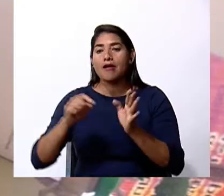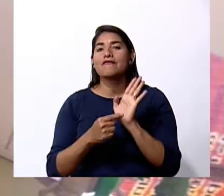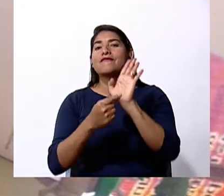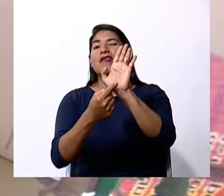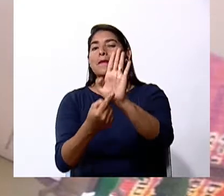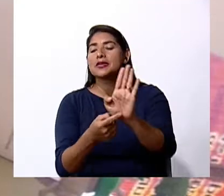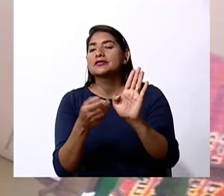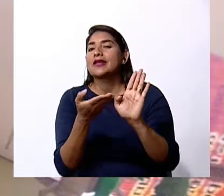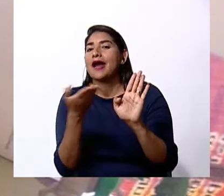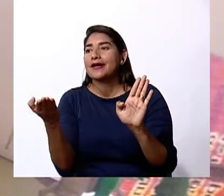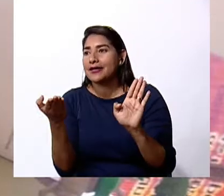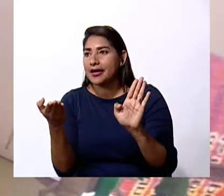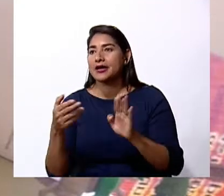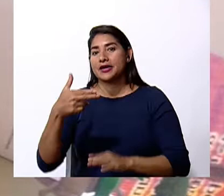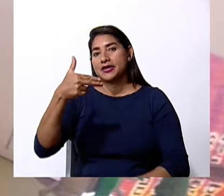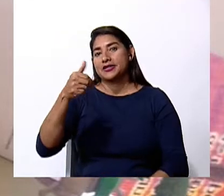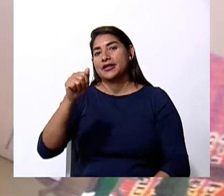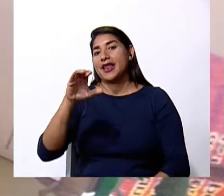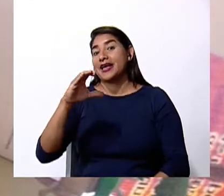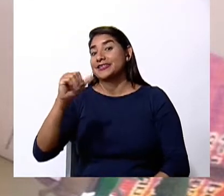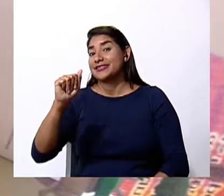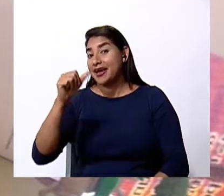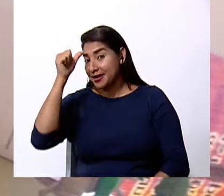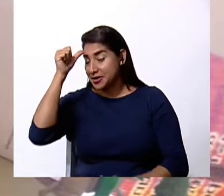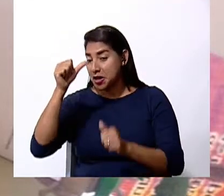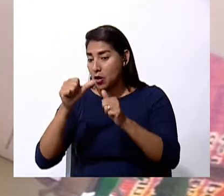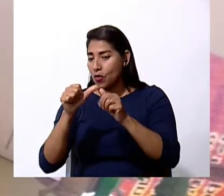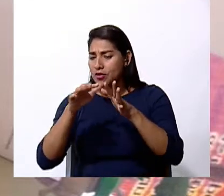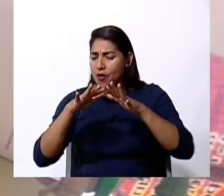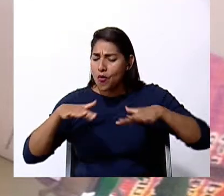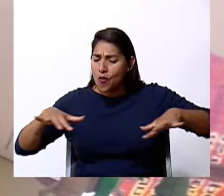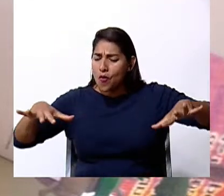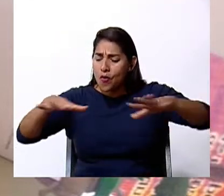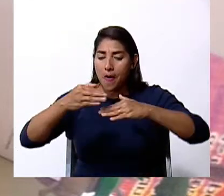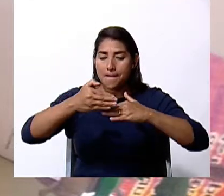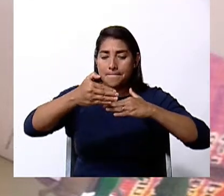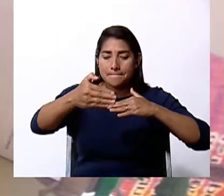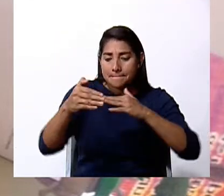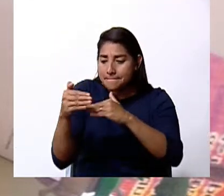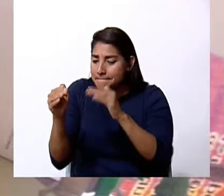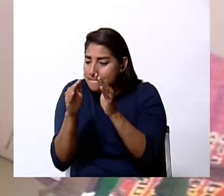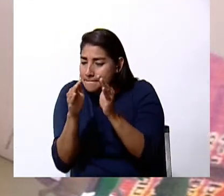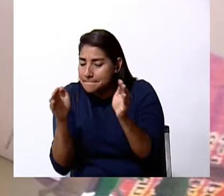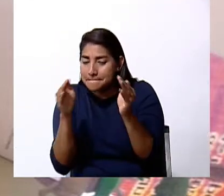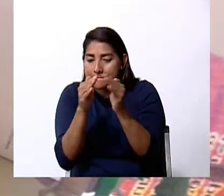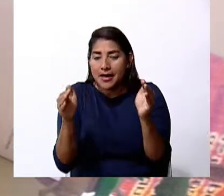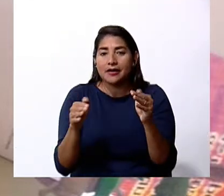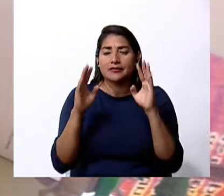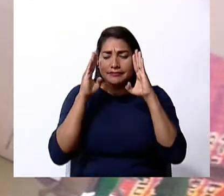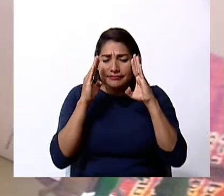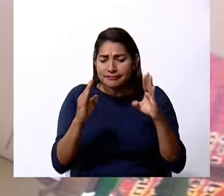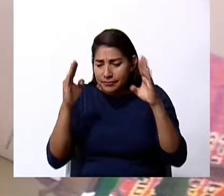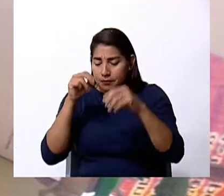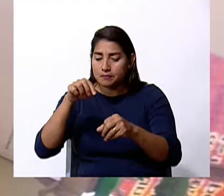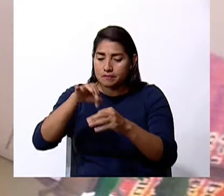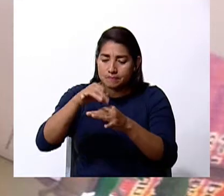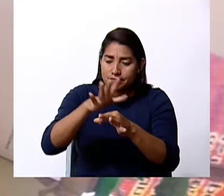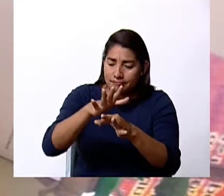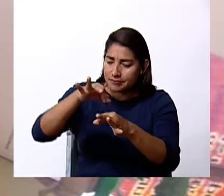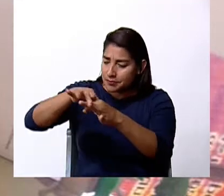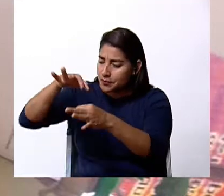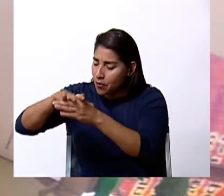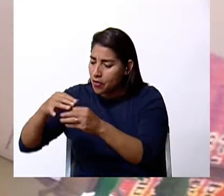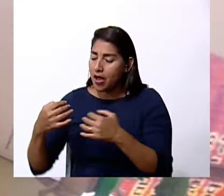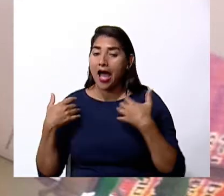representa aquí la chacra, ¿se acuerdan? Que vimos que la chacra era una extensión pequeña dedicada a la agricultura y a